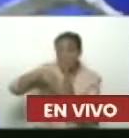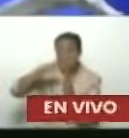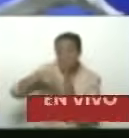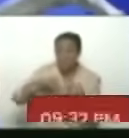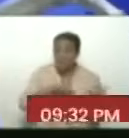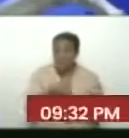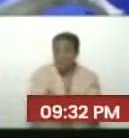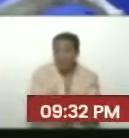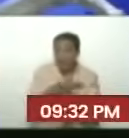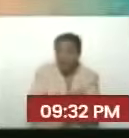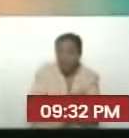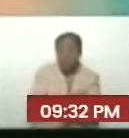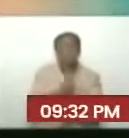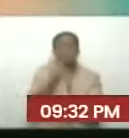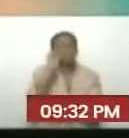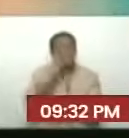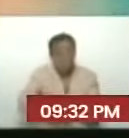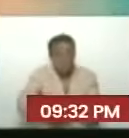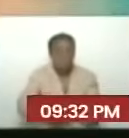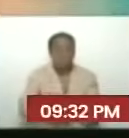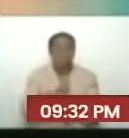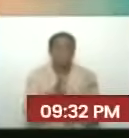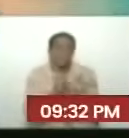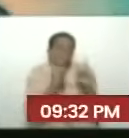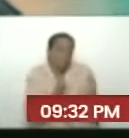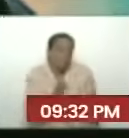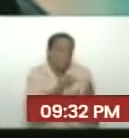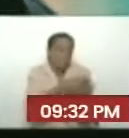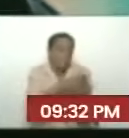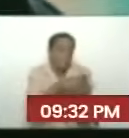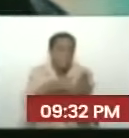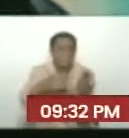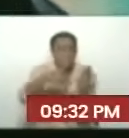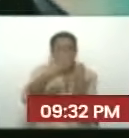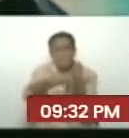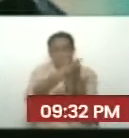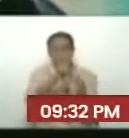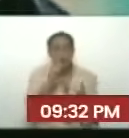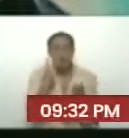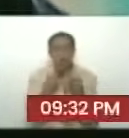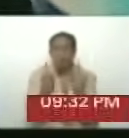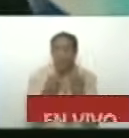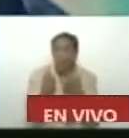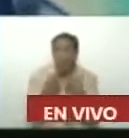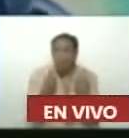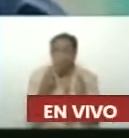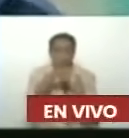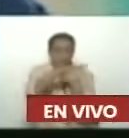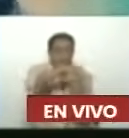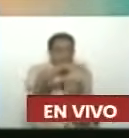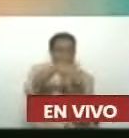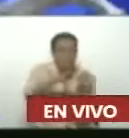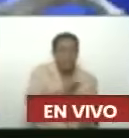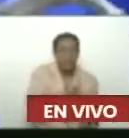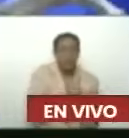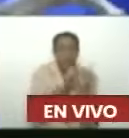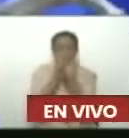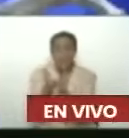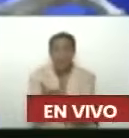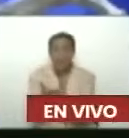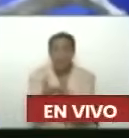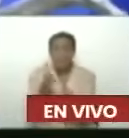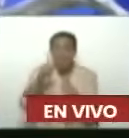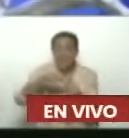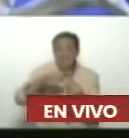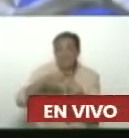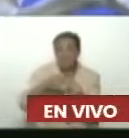coloreada. Sí, esa escultura decidí pintarla, experimentando ahí pintar esculturas. Pues, para hacer ese tipo de